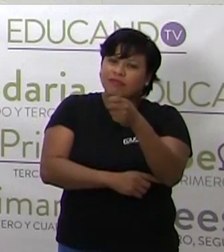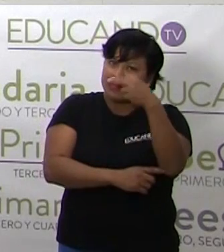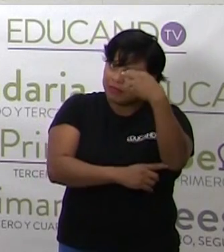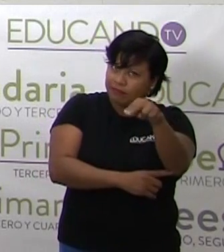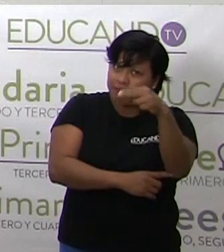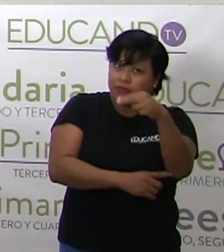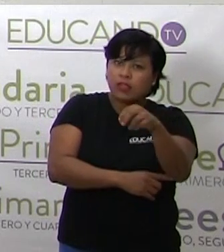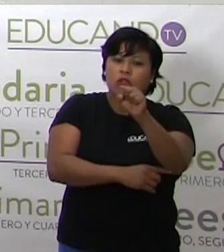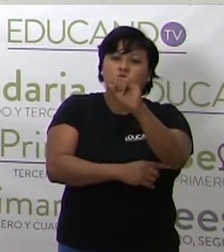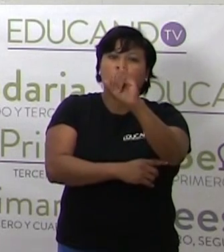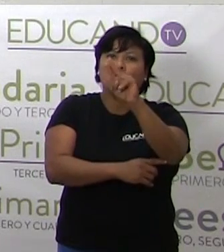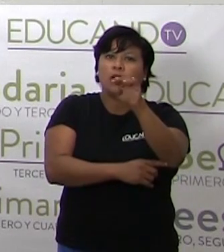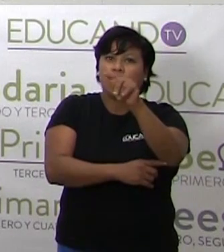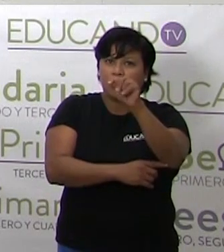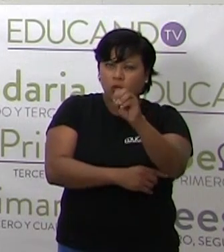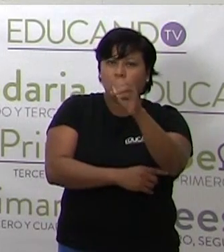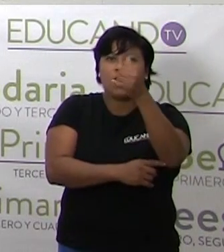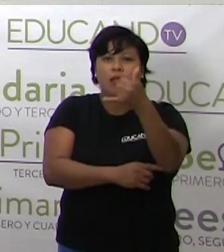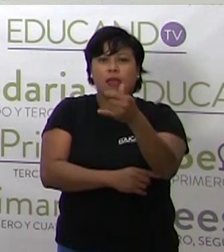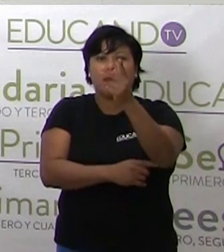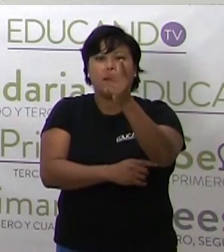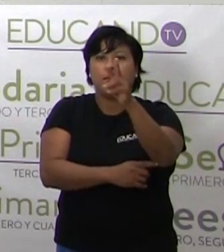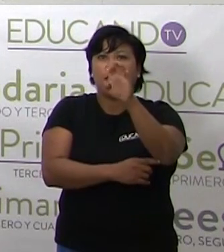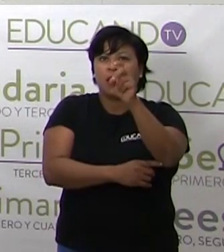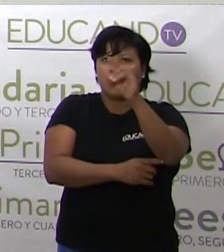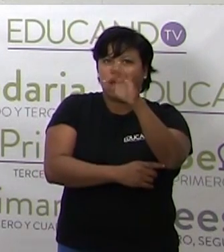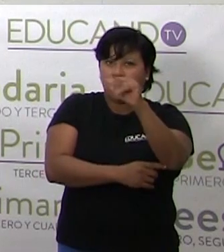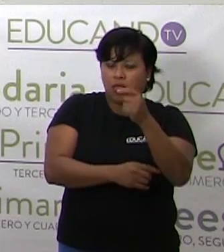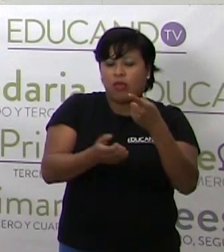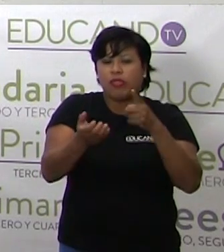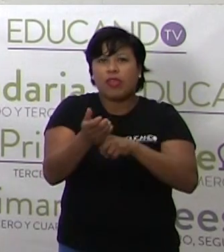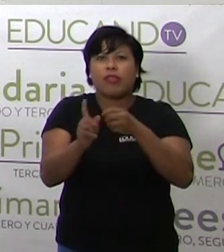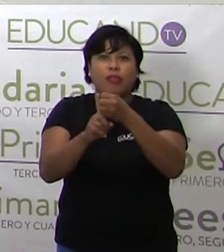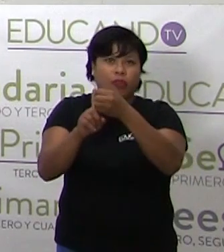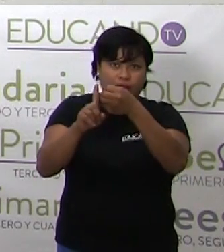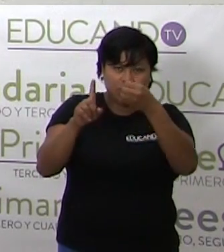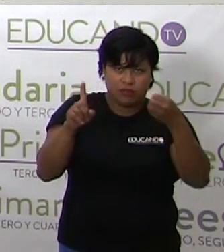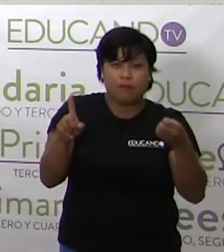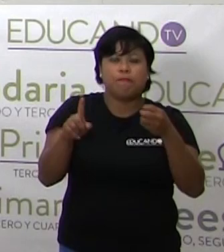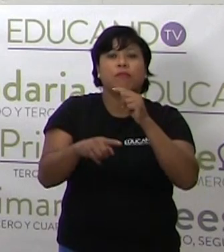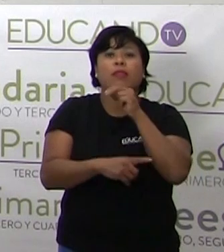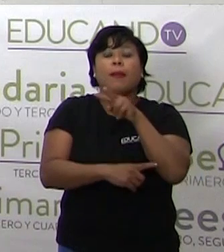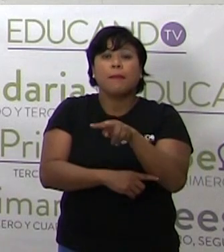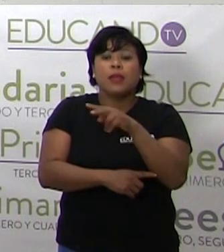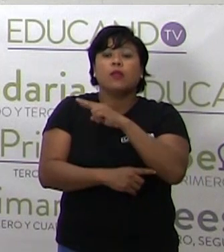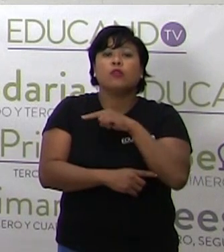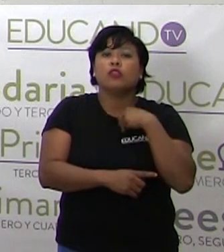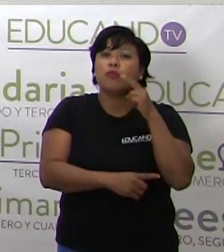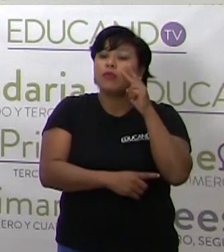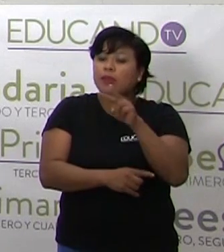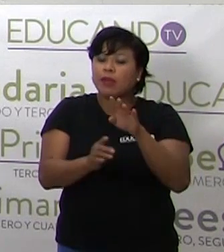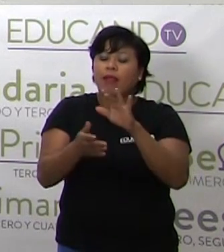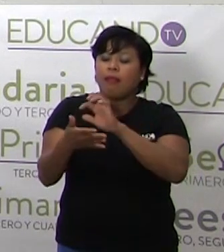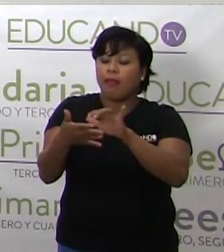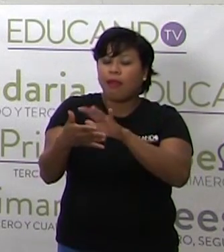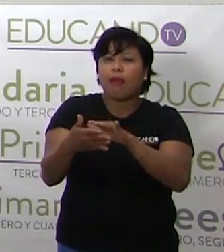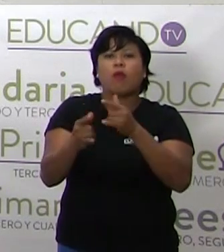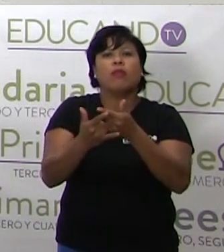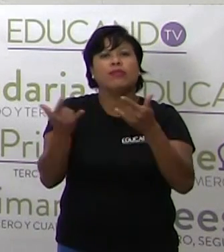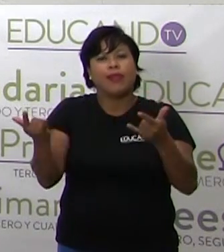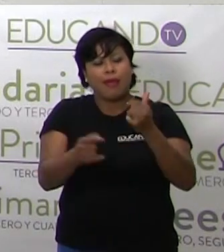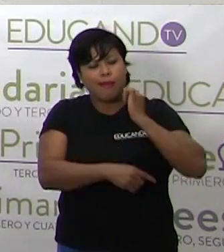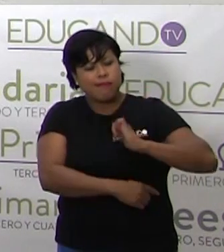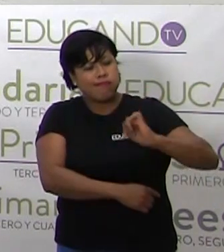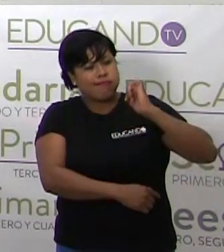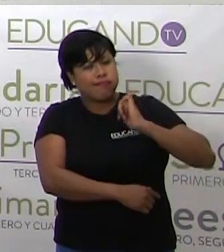llama sujeto y predicado dentro de una oración. También vamos a leer una leyenda para